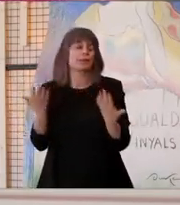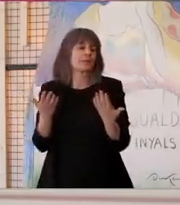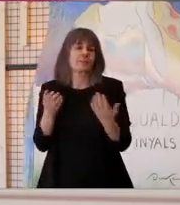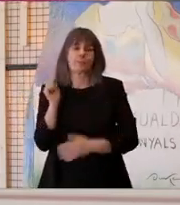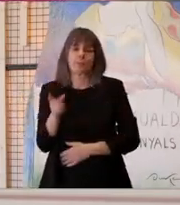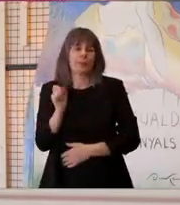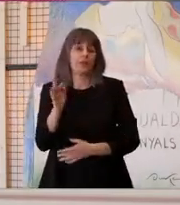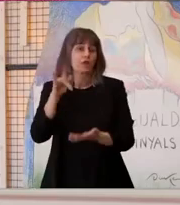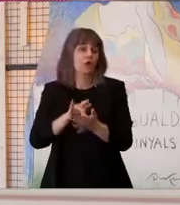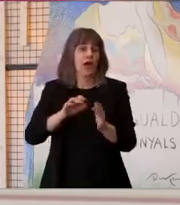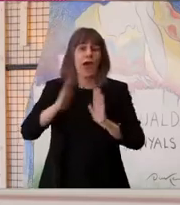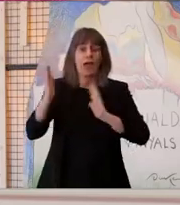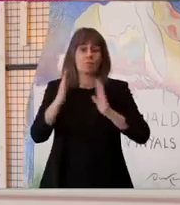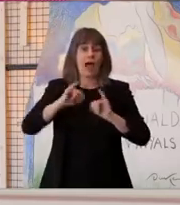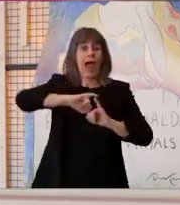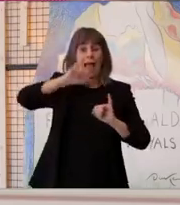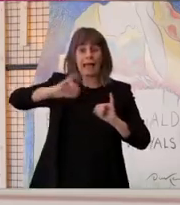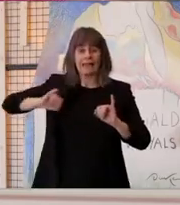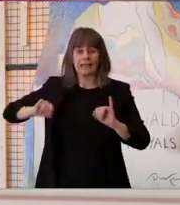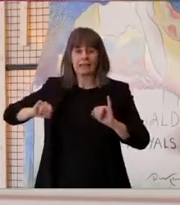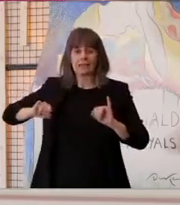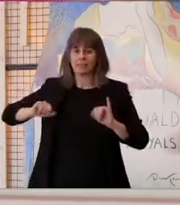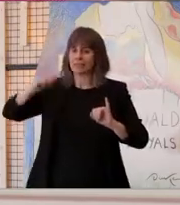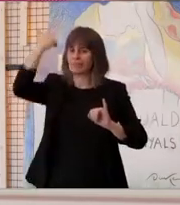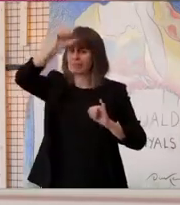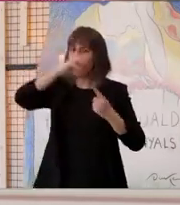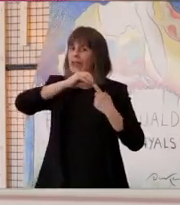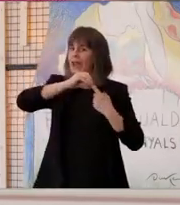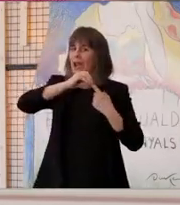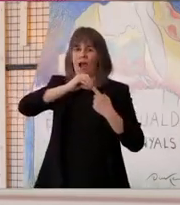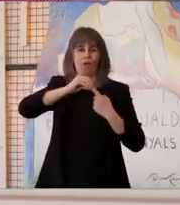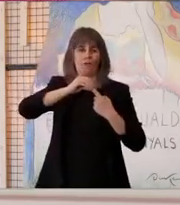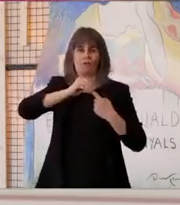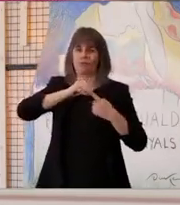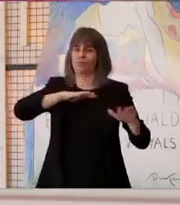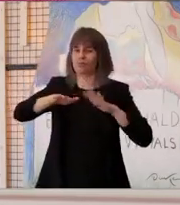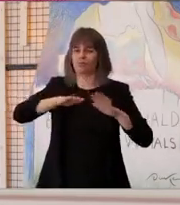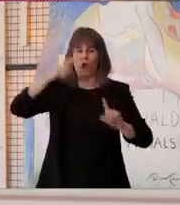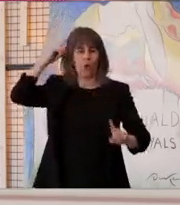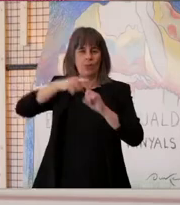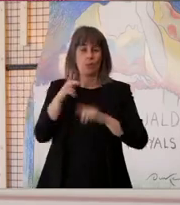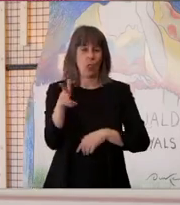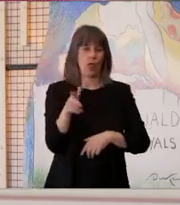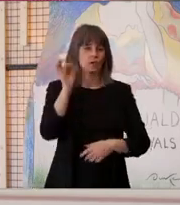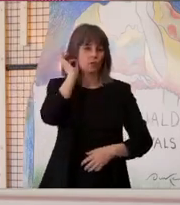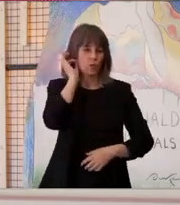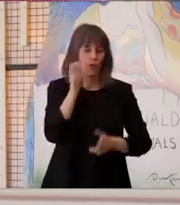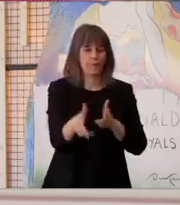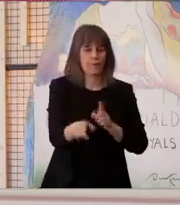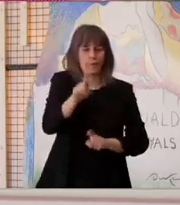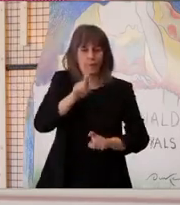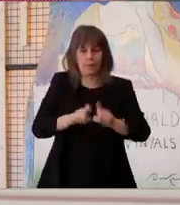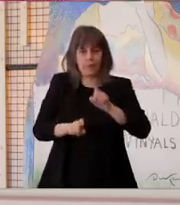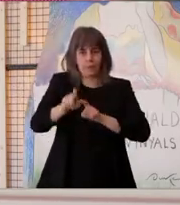el patriarcado actúa para que las mujeres vuelvan a retroceder Y eso también está